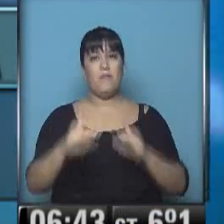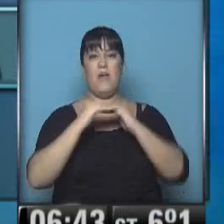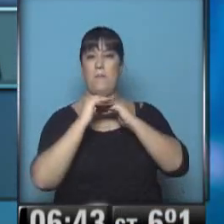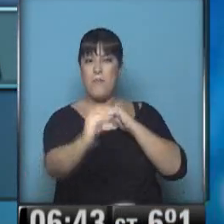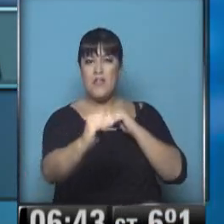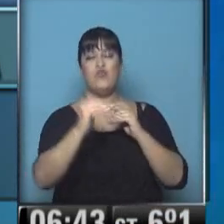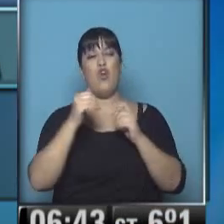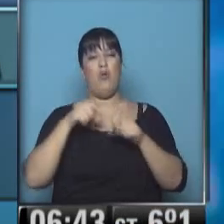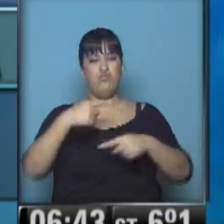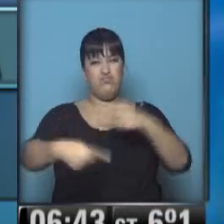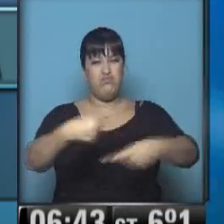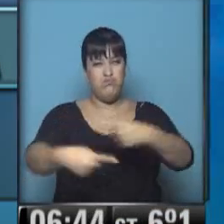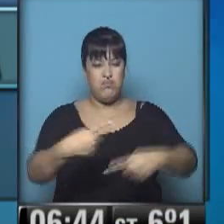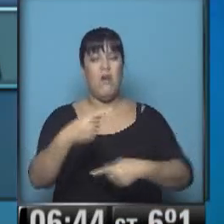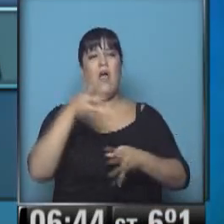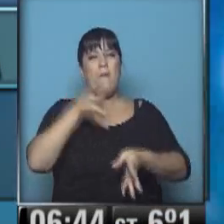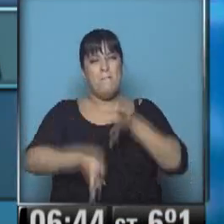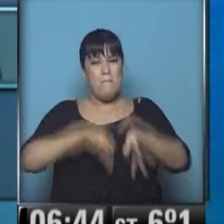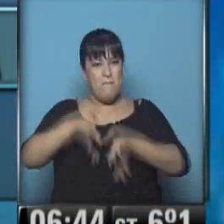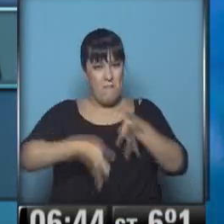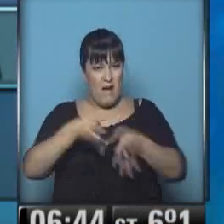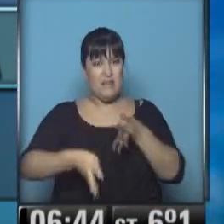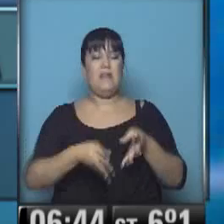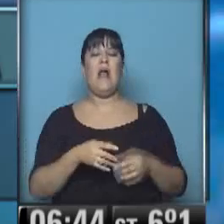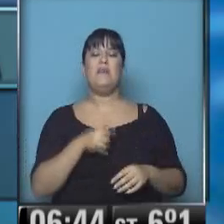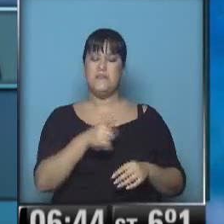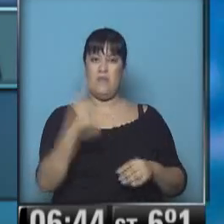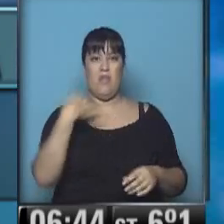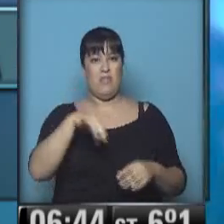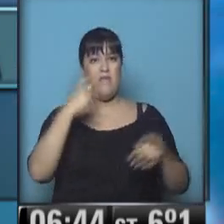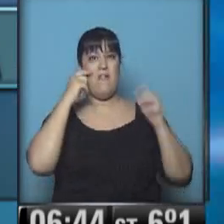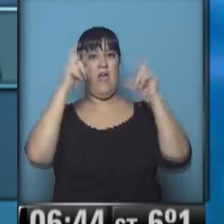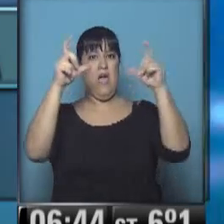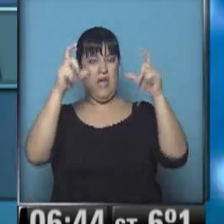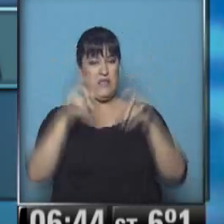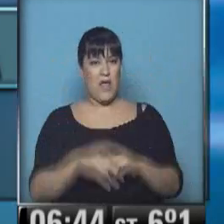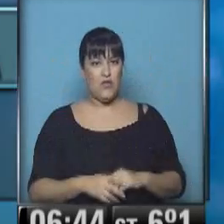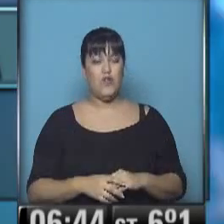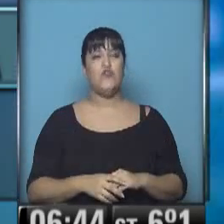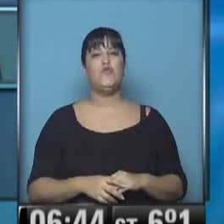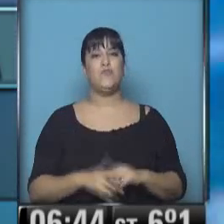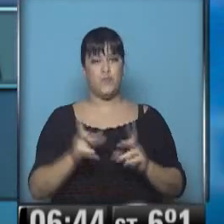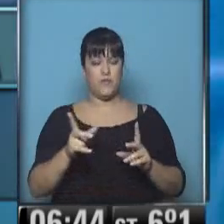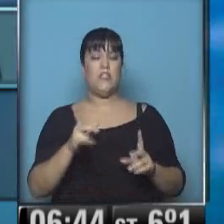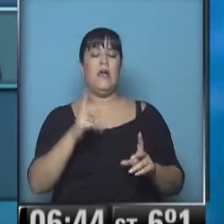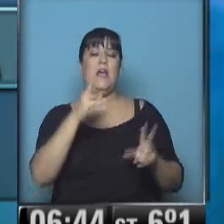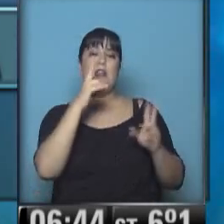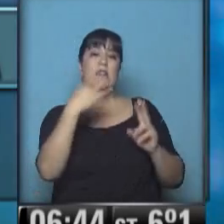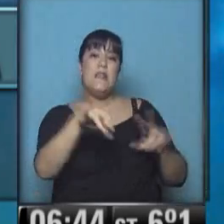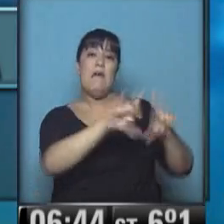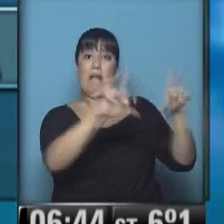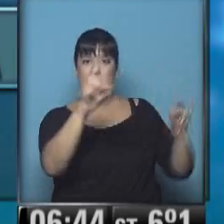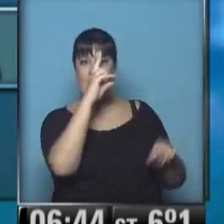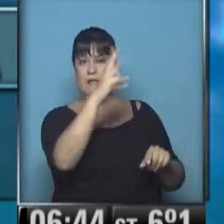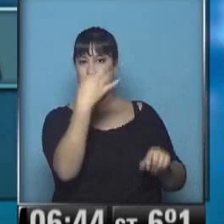trabajos que se están realizando, hay máquinas viales estacionadas, estar atentos y acaten las indicaciones. De regreso